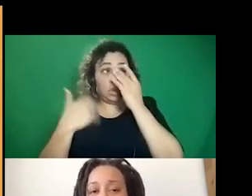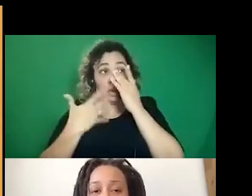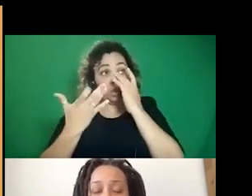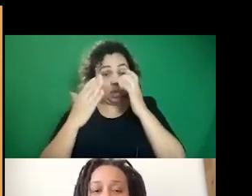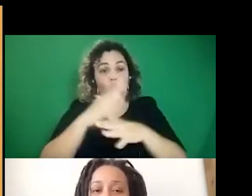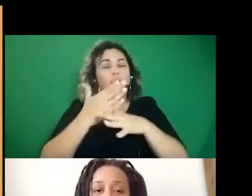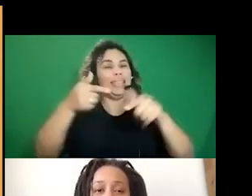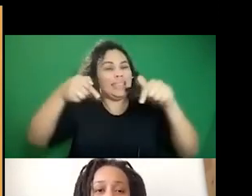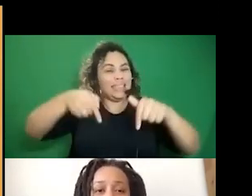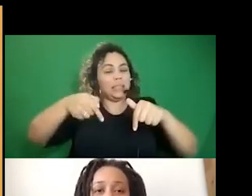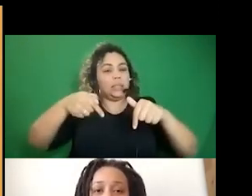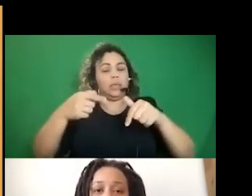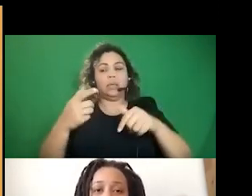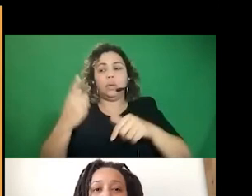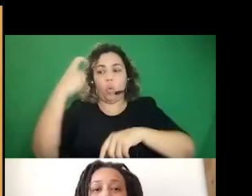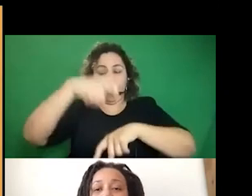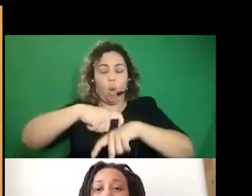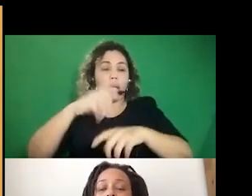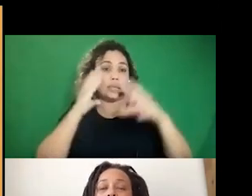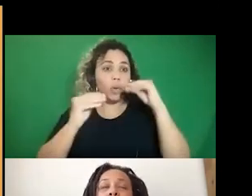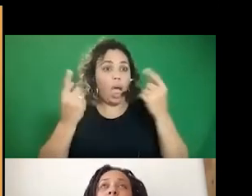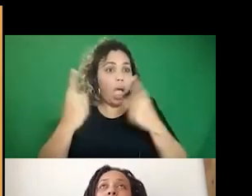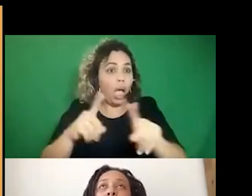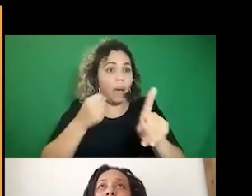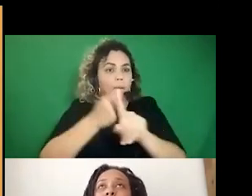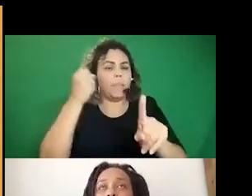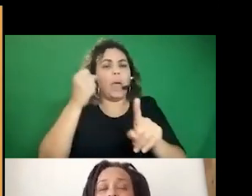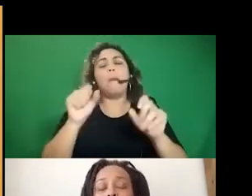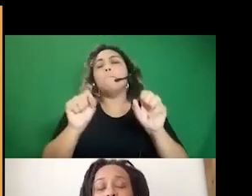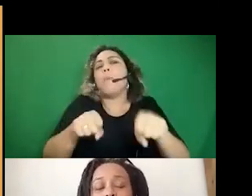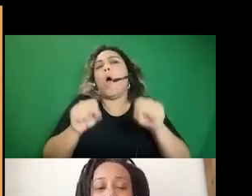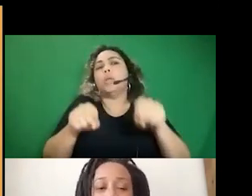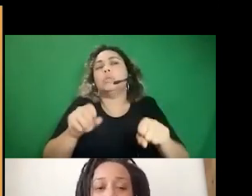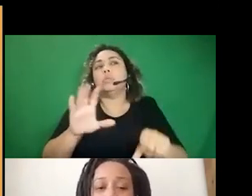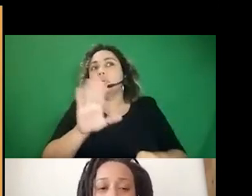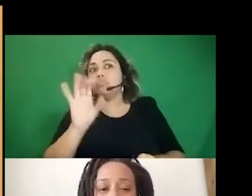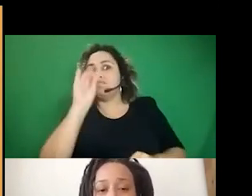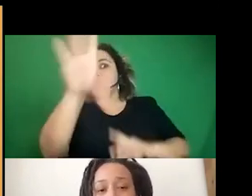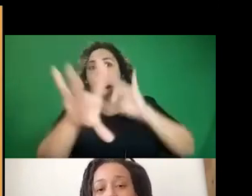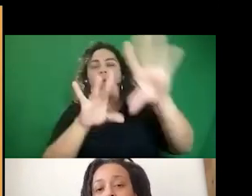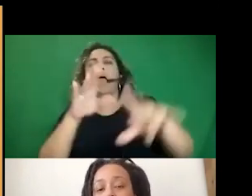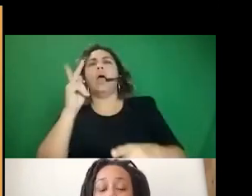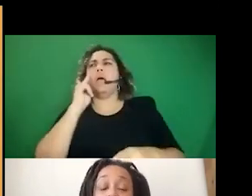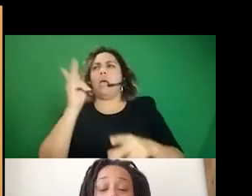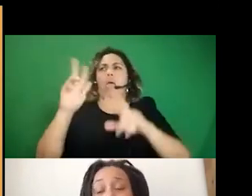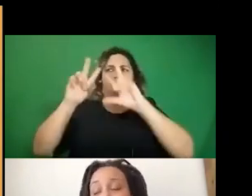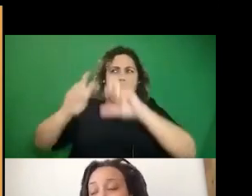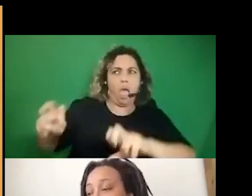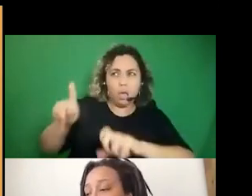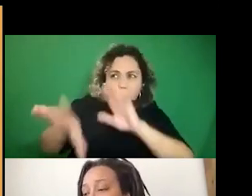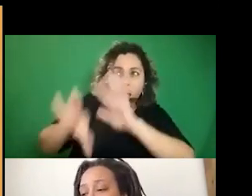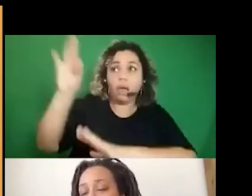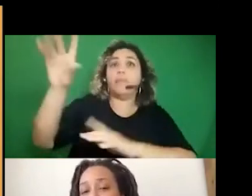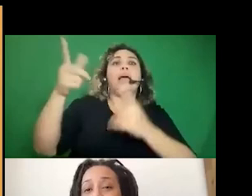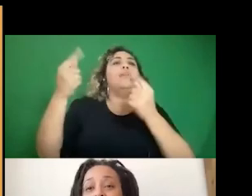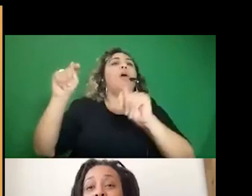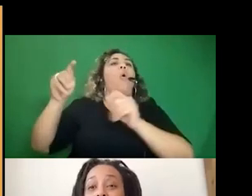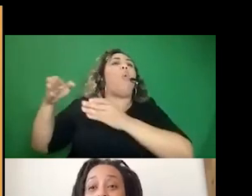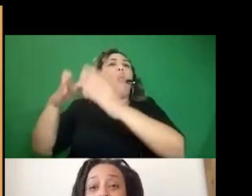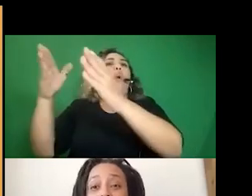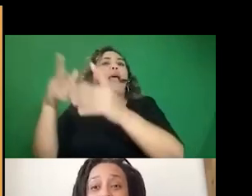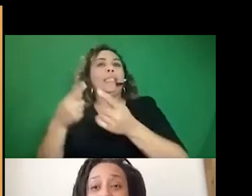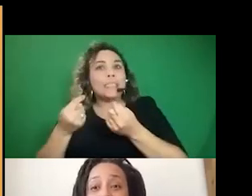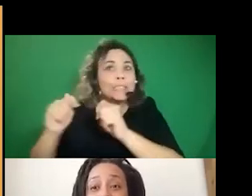masificar el uso de las redes o del de las webs me gustaría